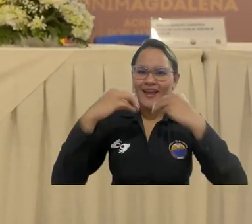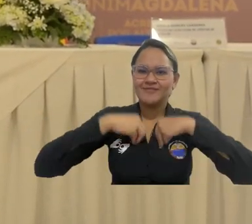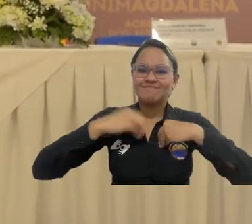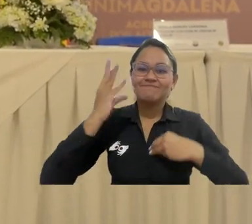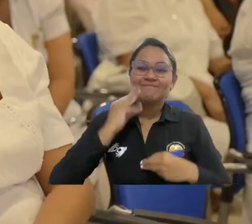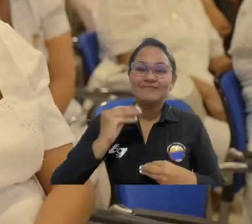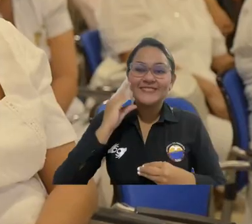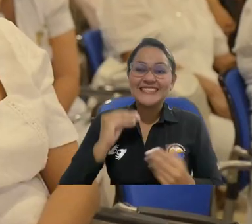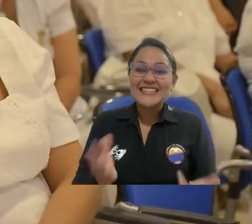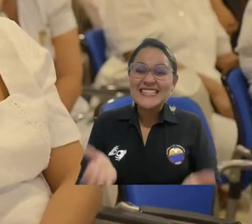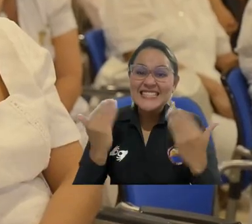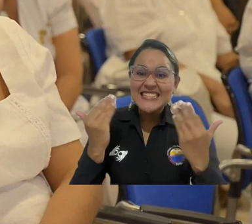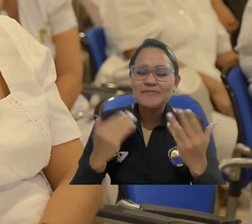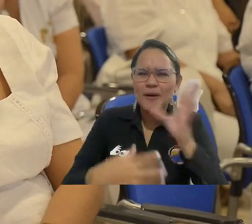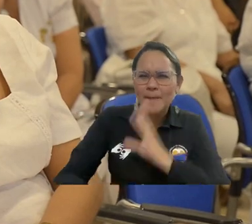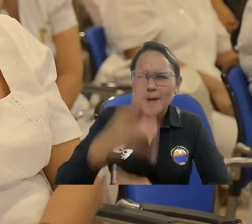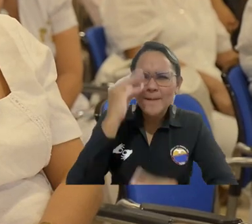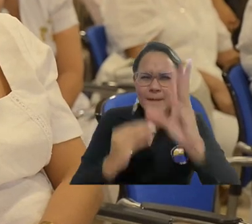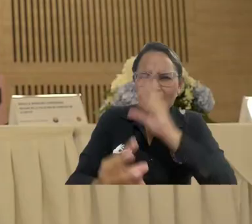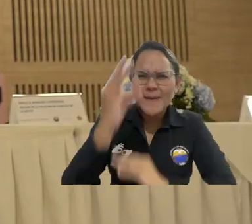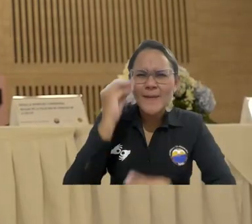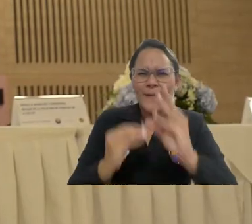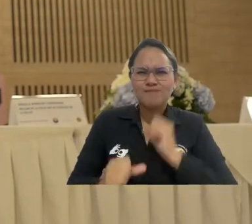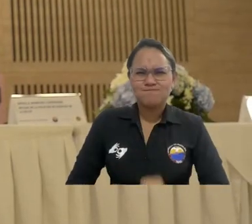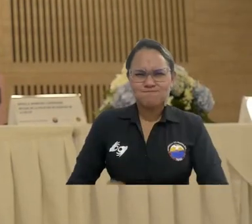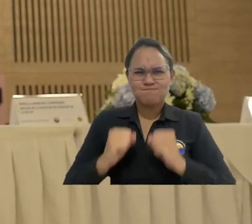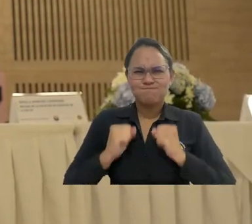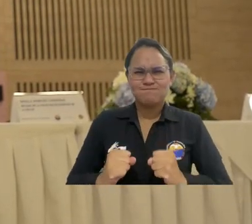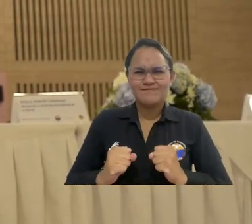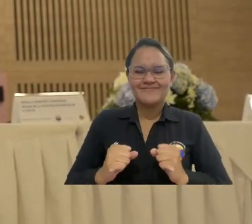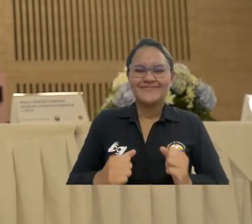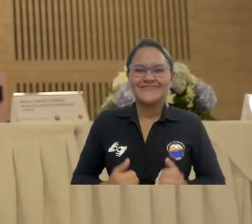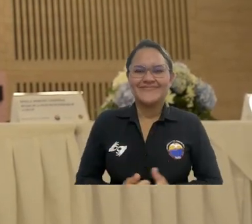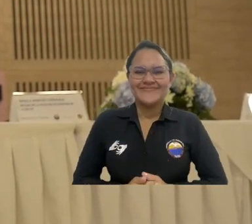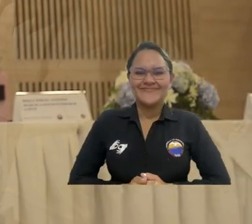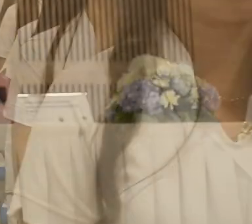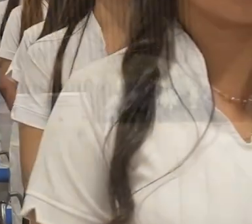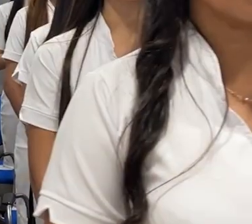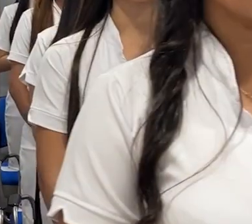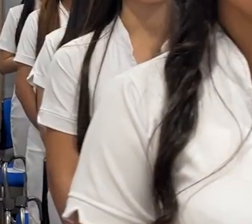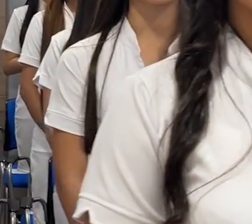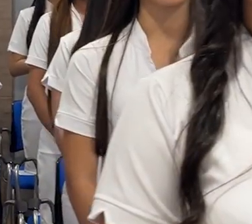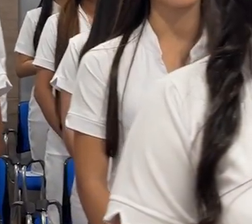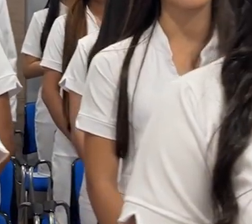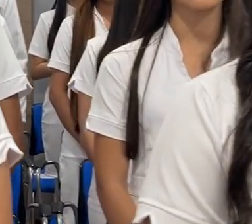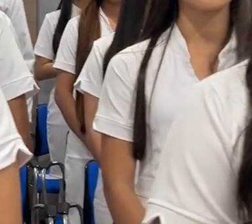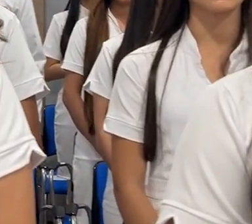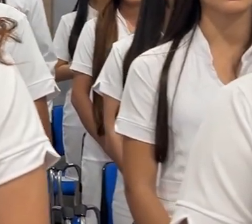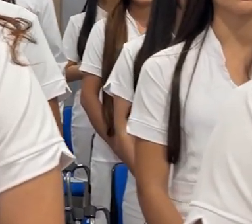la experiencia, todo el jugo que le podemos sacar a lo que vivimos.